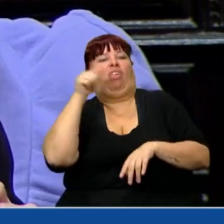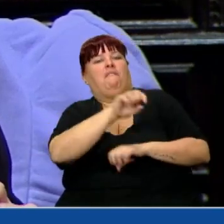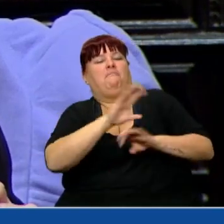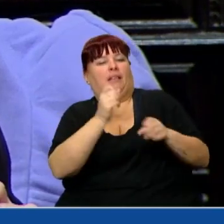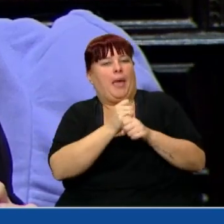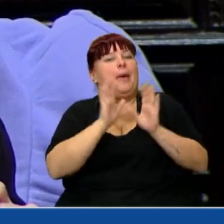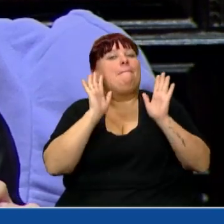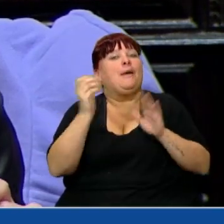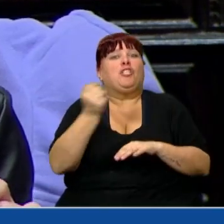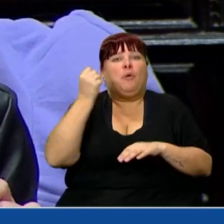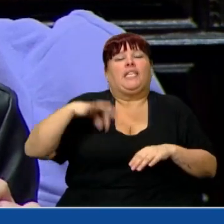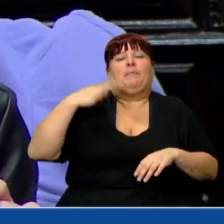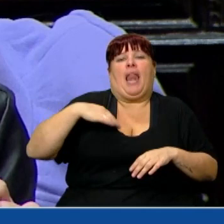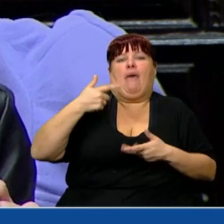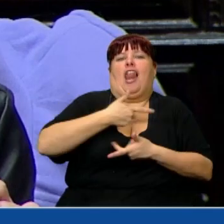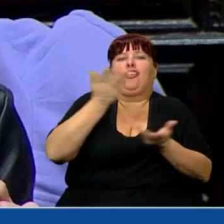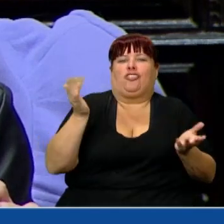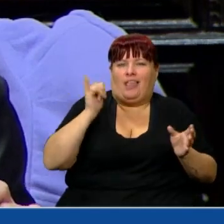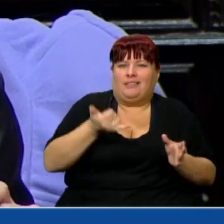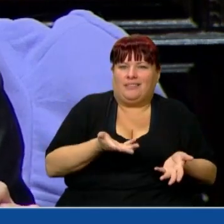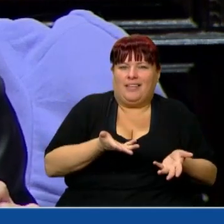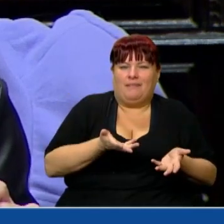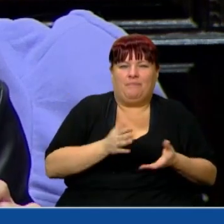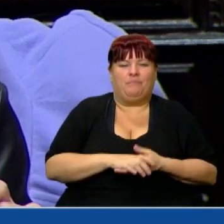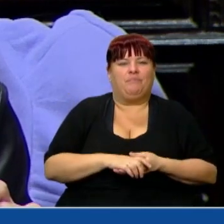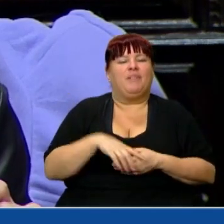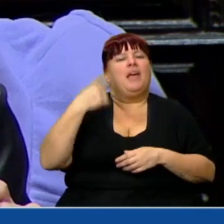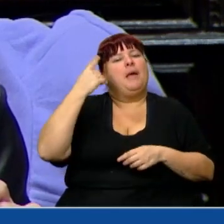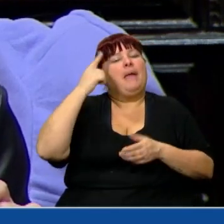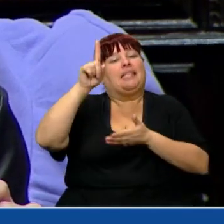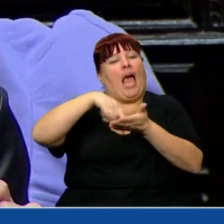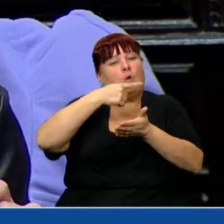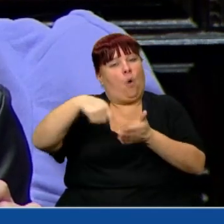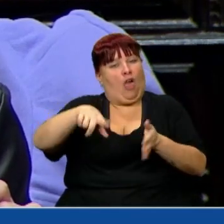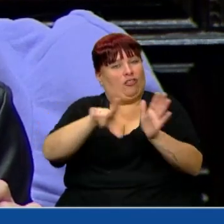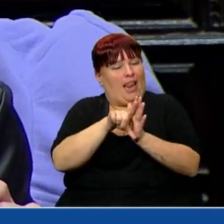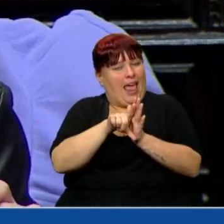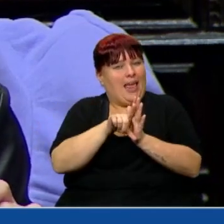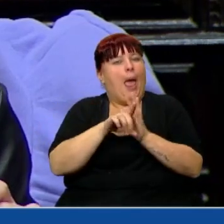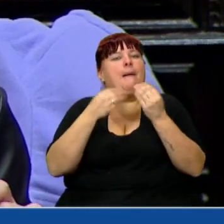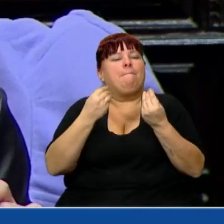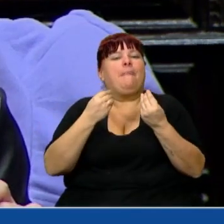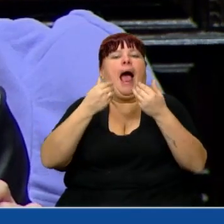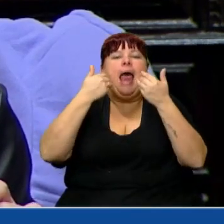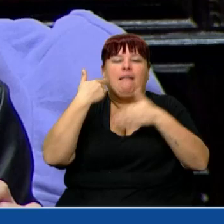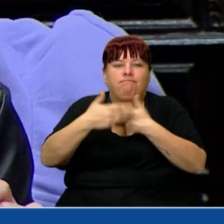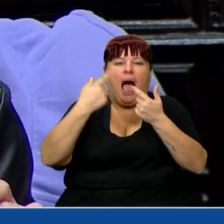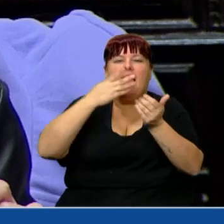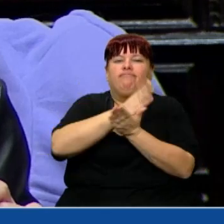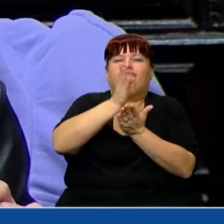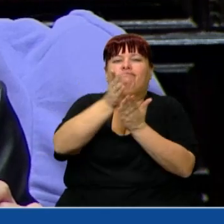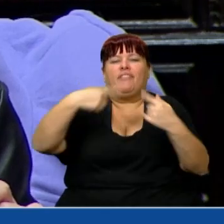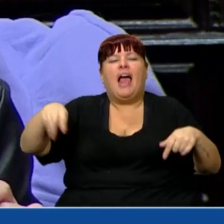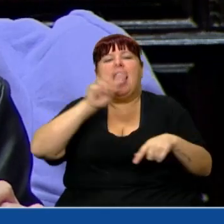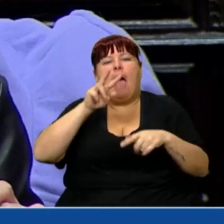pero sustanciales para la vida de una sociedad. La idea de derogar esta norma es poder abrir el abanico y que